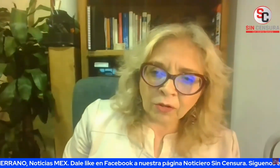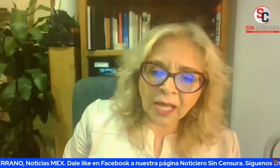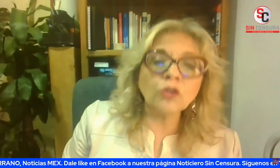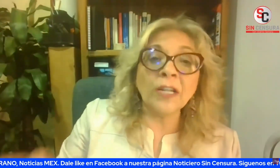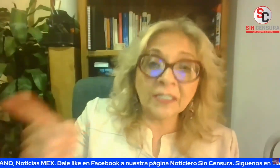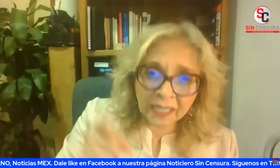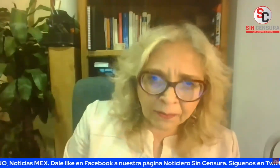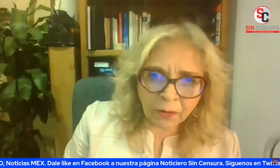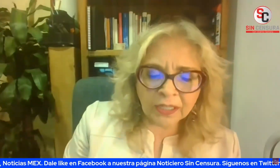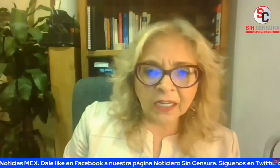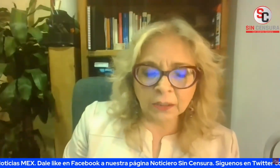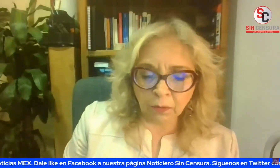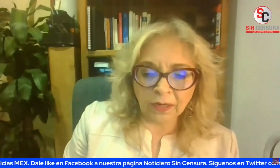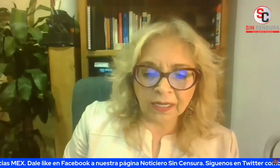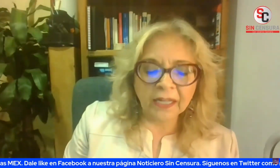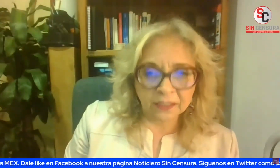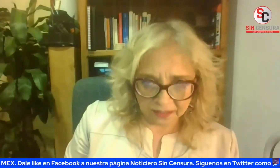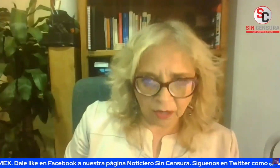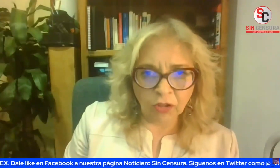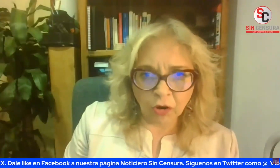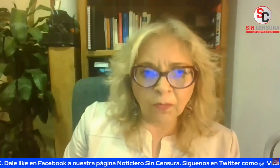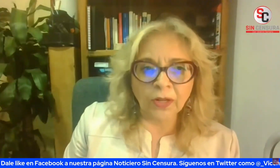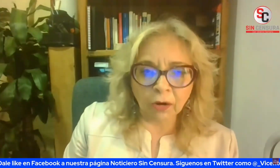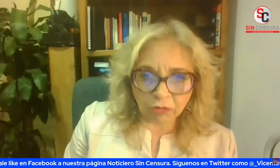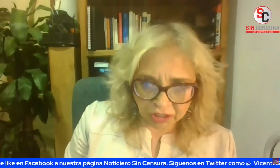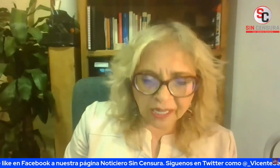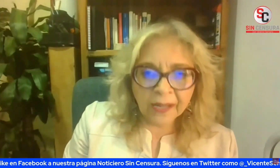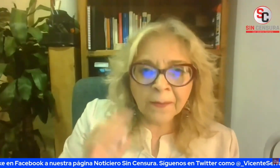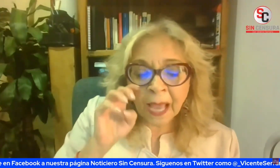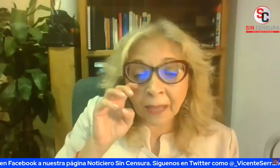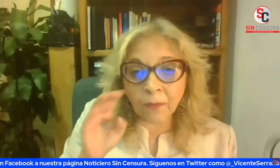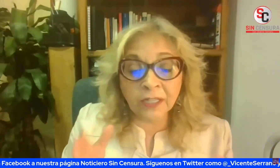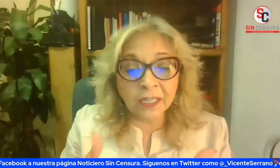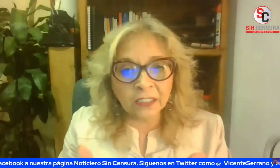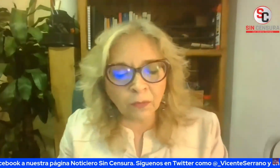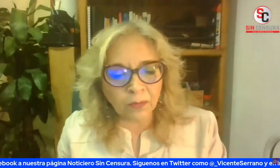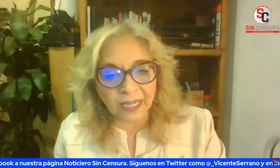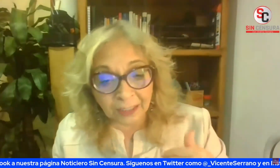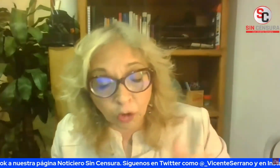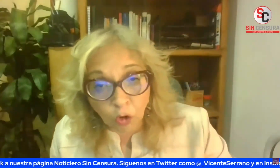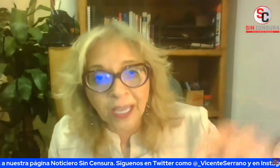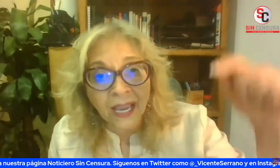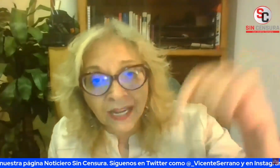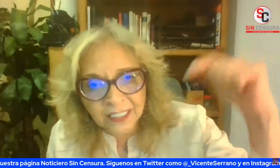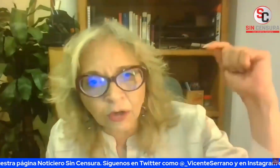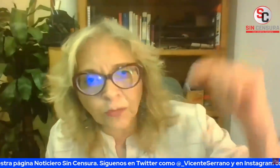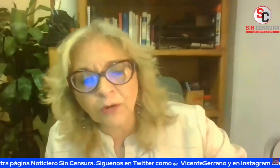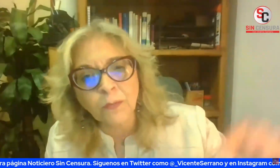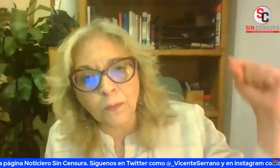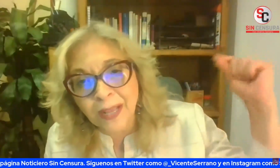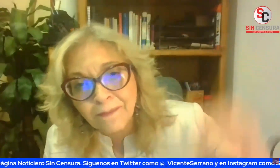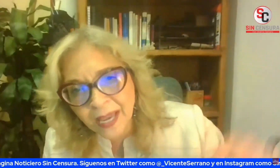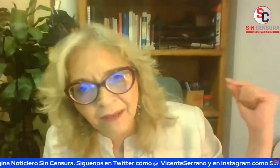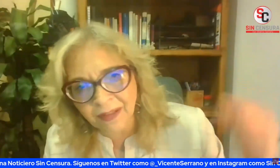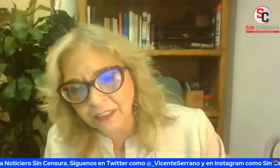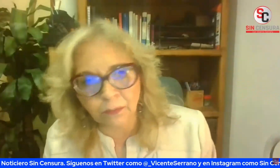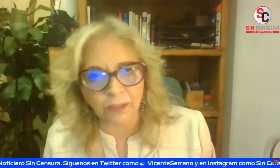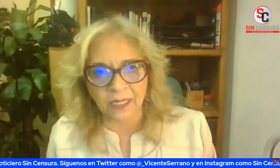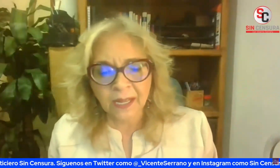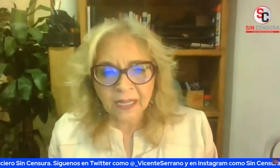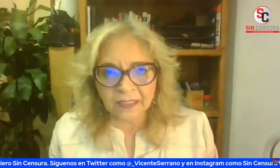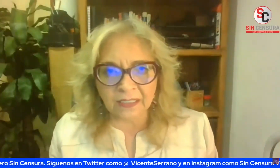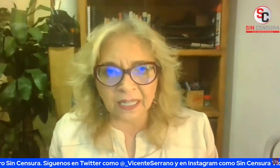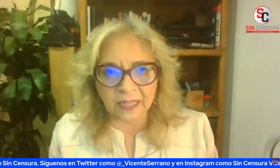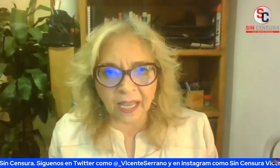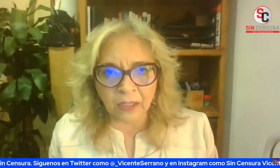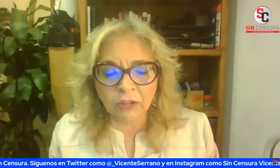todavía abordando. Y sí hay políticas públicas, te lo digo porque lo sé, hay políticas públicas hoy en este gobierno y por primera vez después